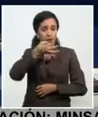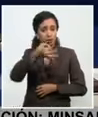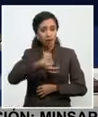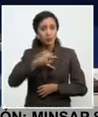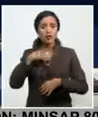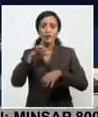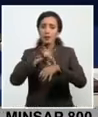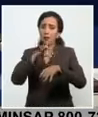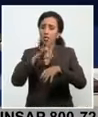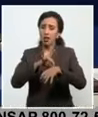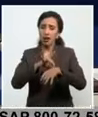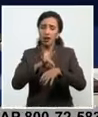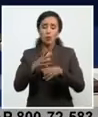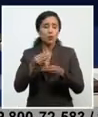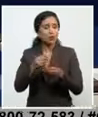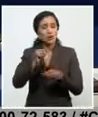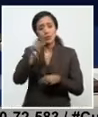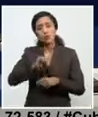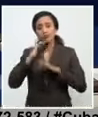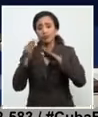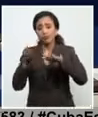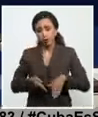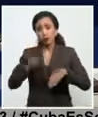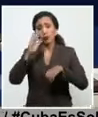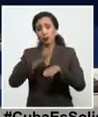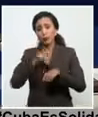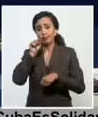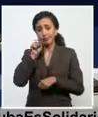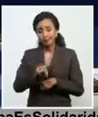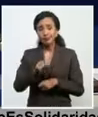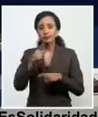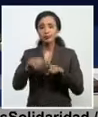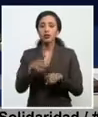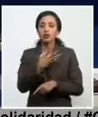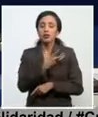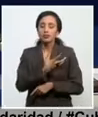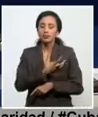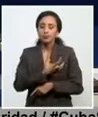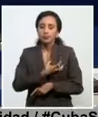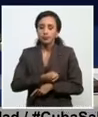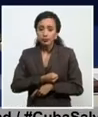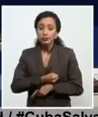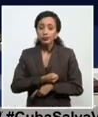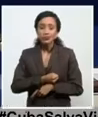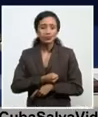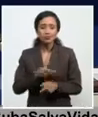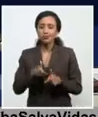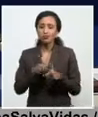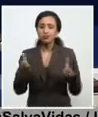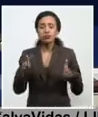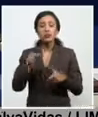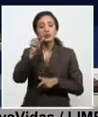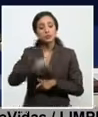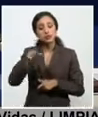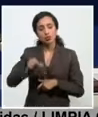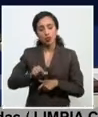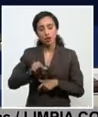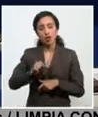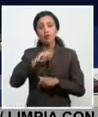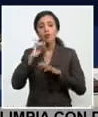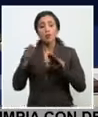una letalidad alta y que lamentablemente pues produce un número de fallecimientos. Realmente con mucho